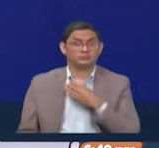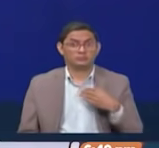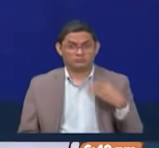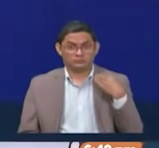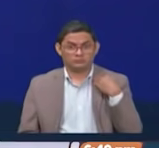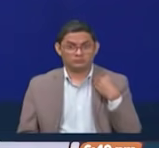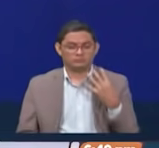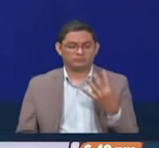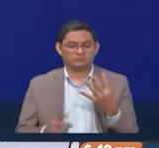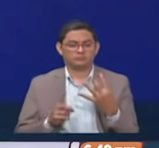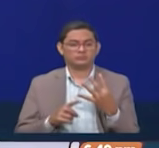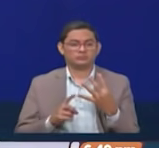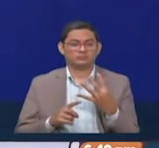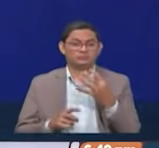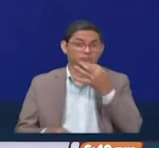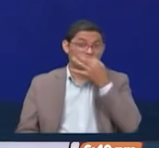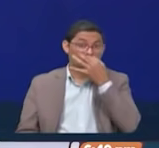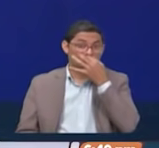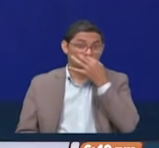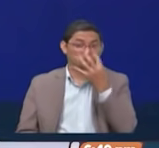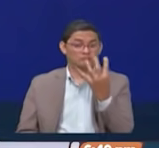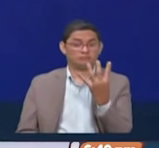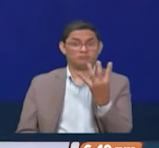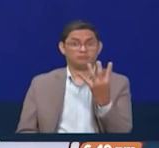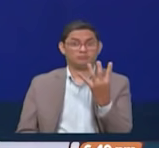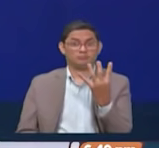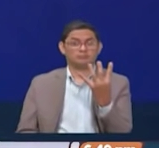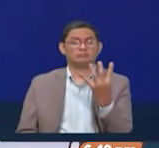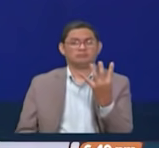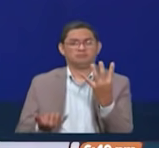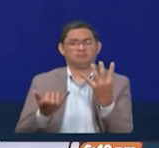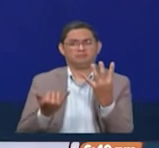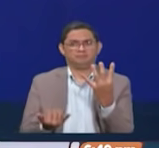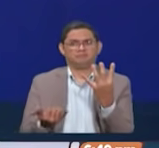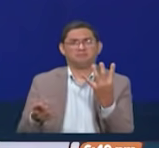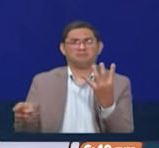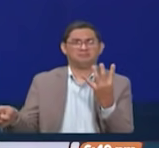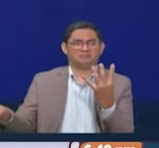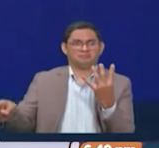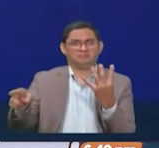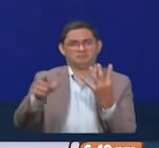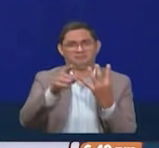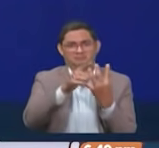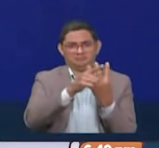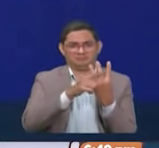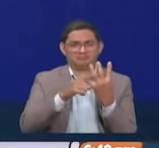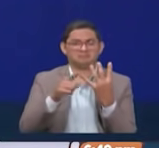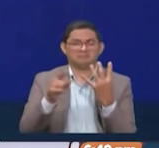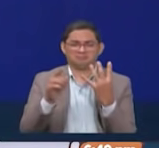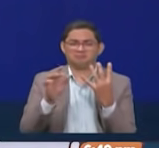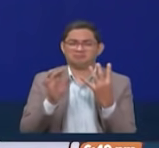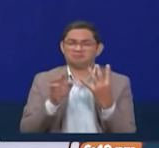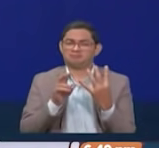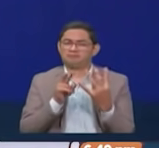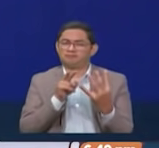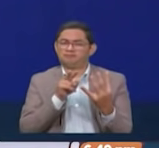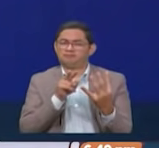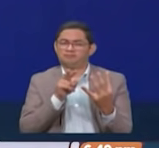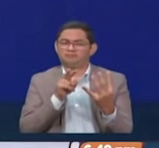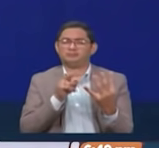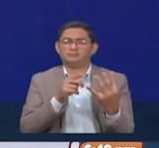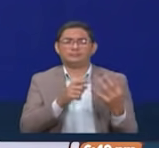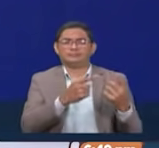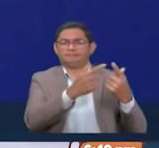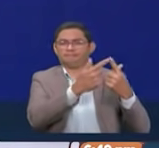y la comarca kuna yala en estos momentos son las regiones donde el gobierno nacional ha